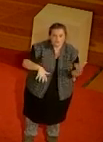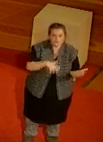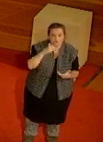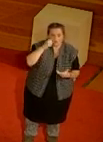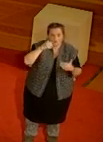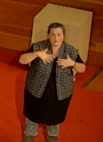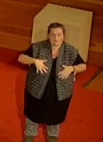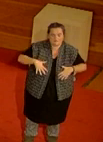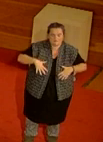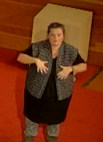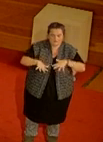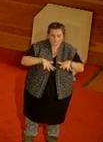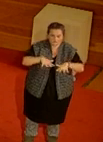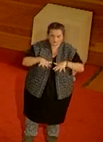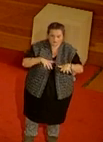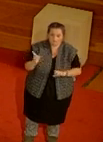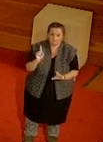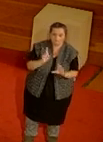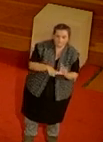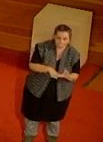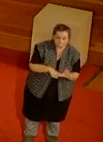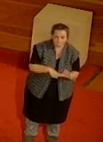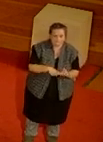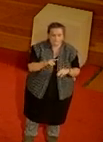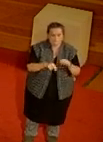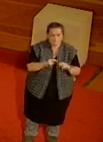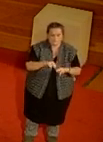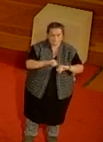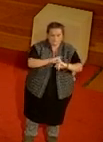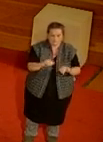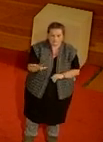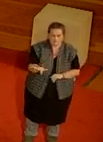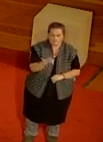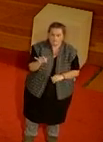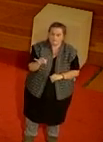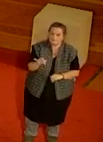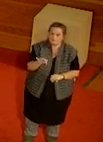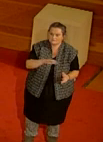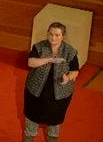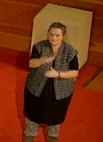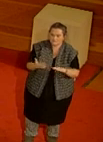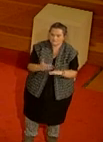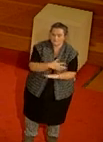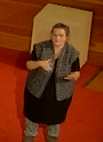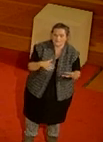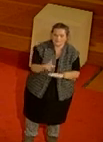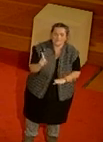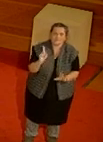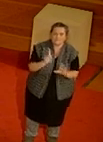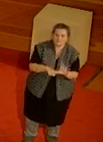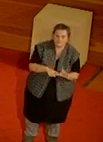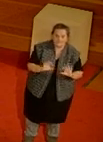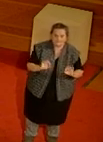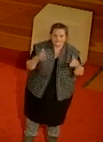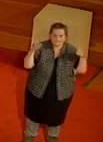es especialista en temas de seguridad y construcción de la paz y prevención de conflictos con especial atención al mundo arabo musulm y